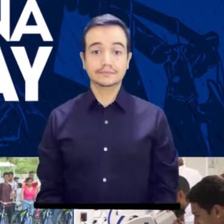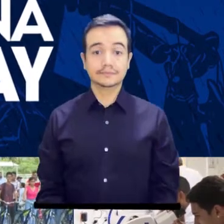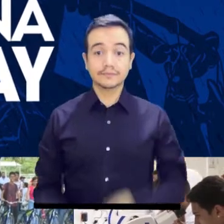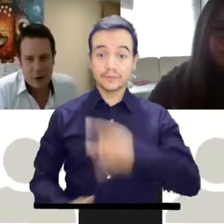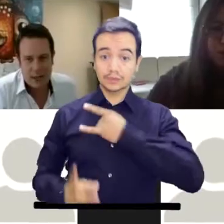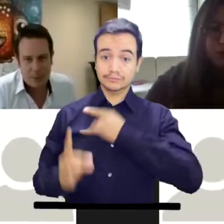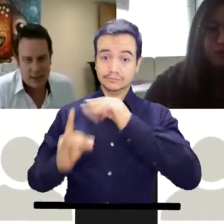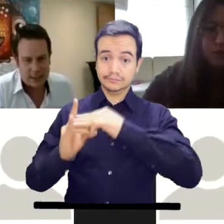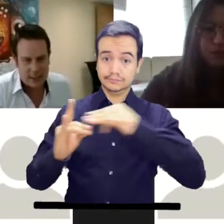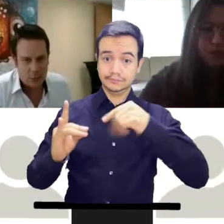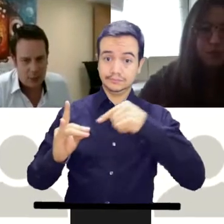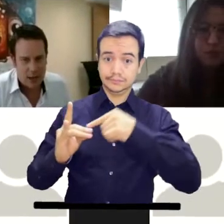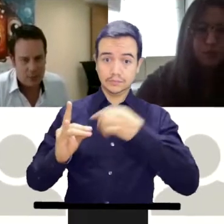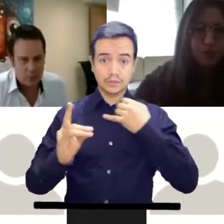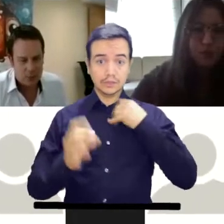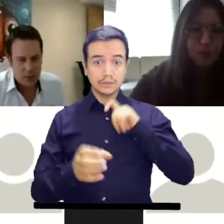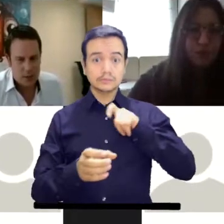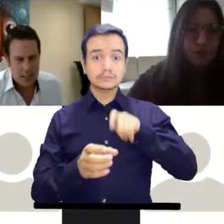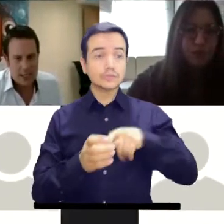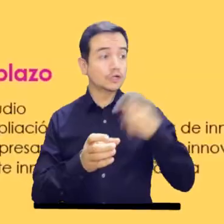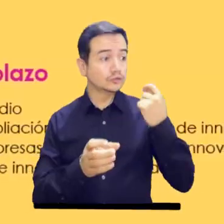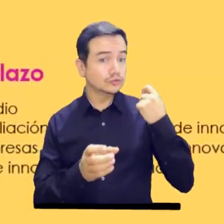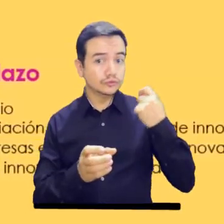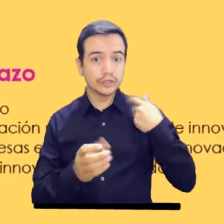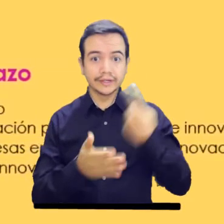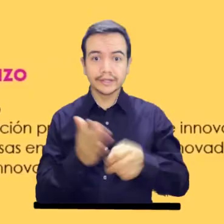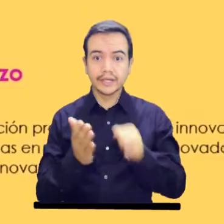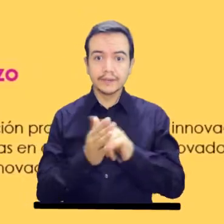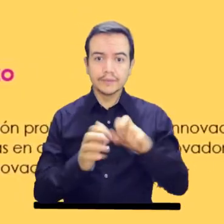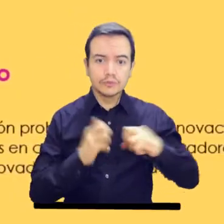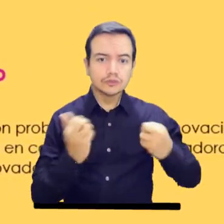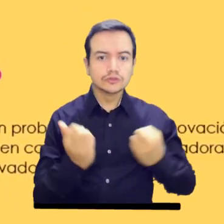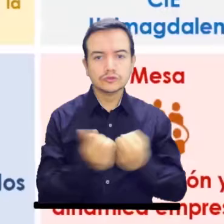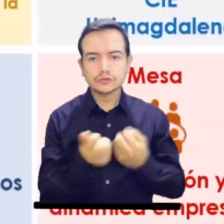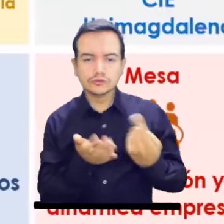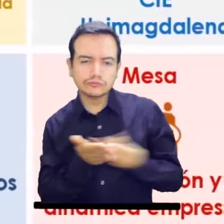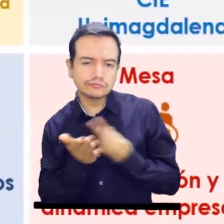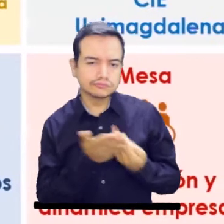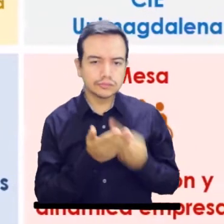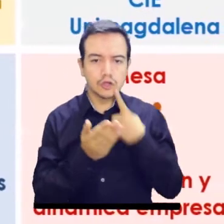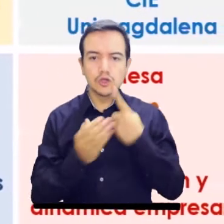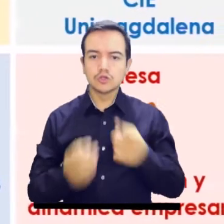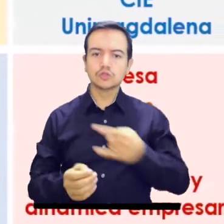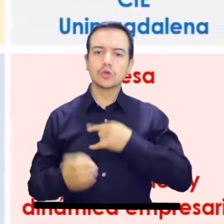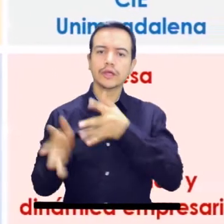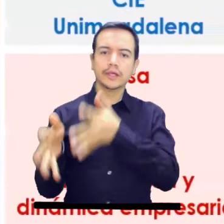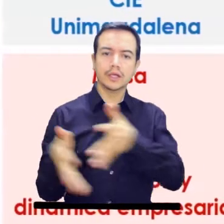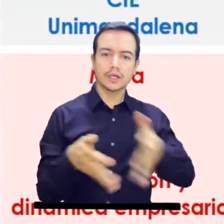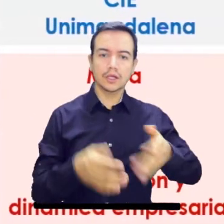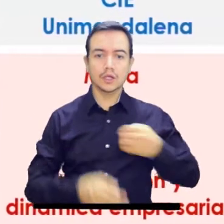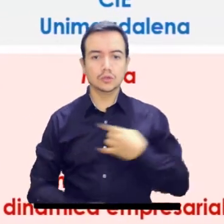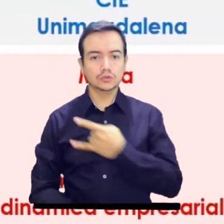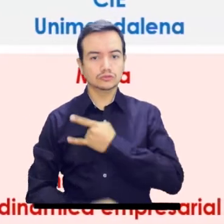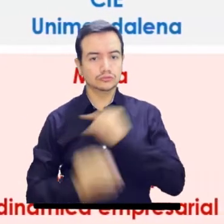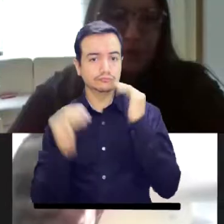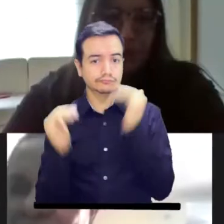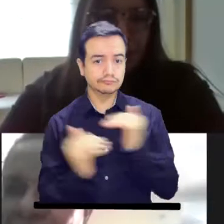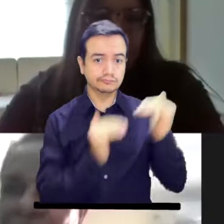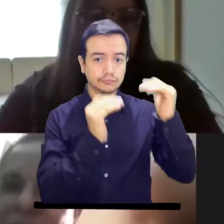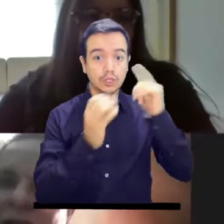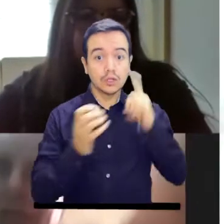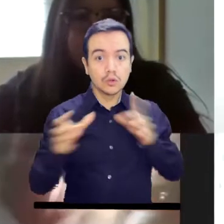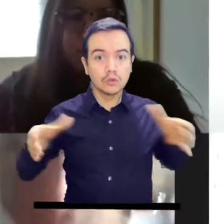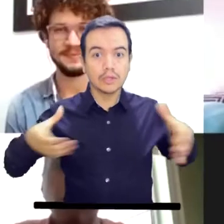la universidad del magdalena participó en la mesa de educación superior y capacitación en el marco del comité